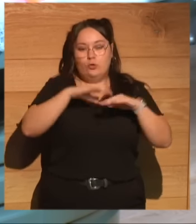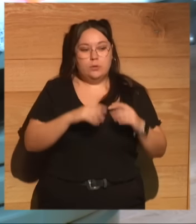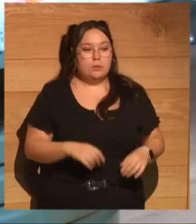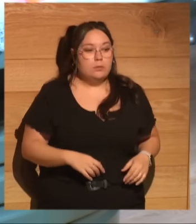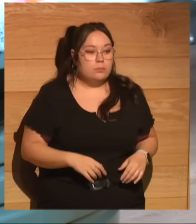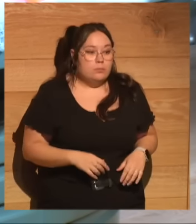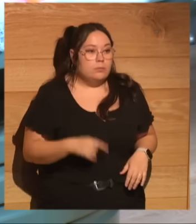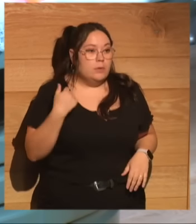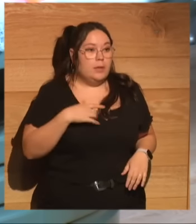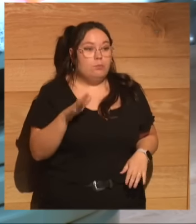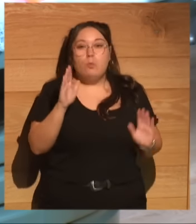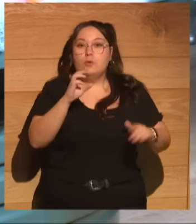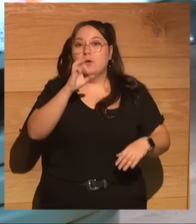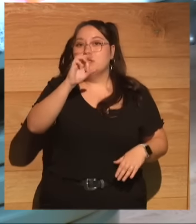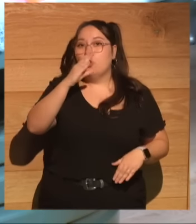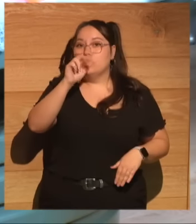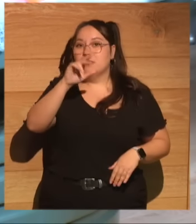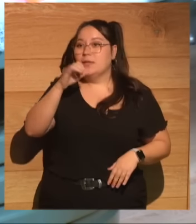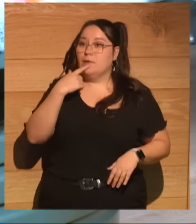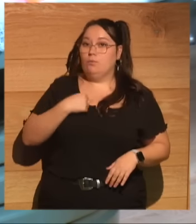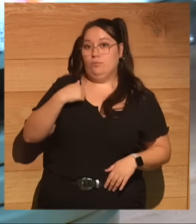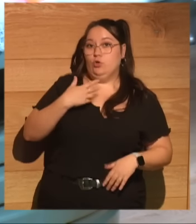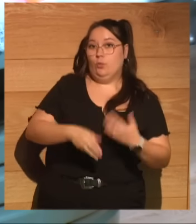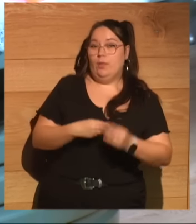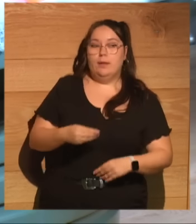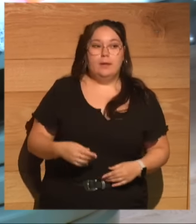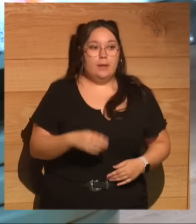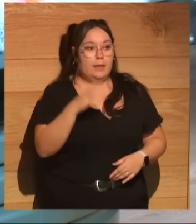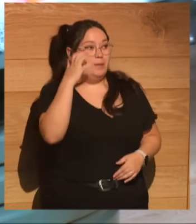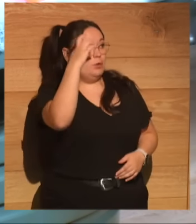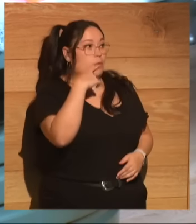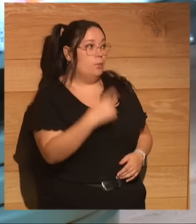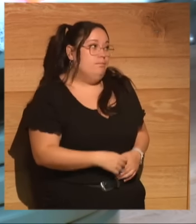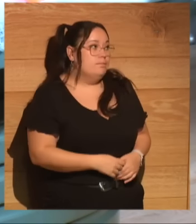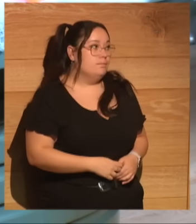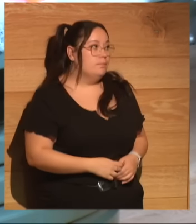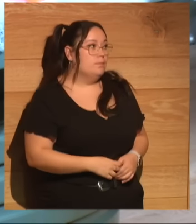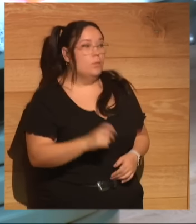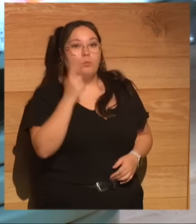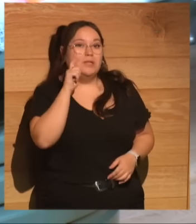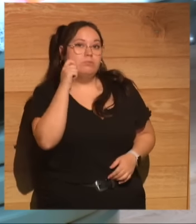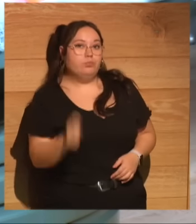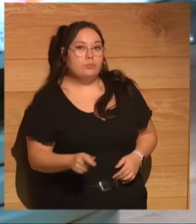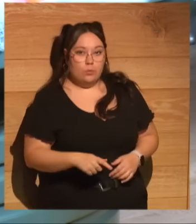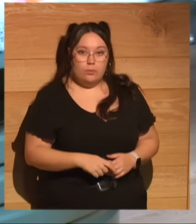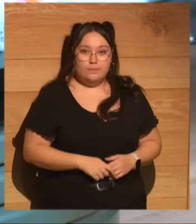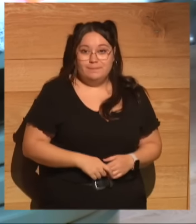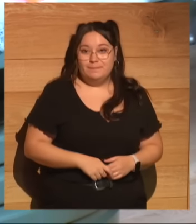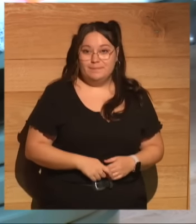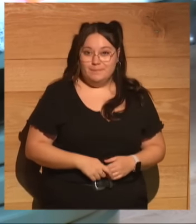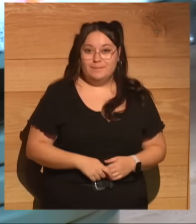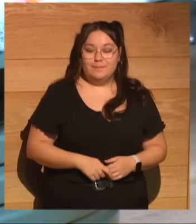proceso Scorsese dice, la voy a dirigir yo, y por lo que sea, dijo Tim Burton, pues me arranco otro diente.